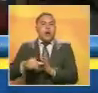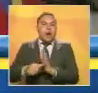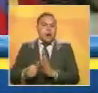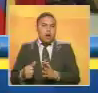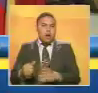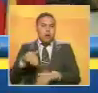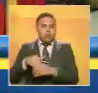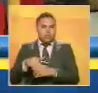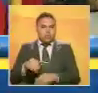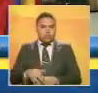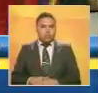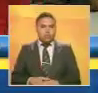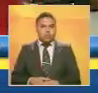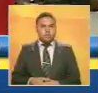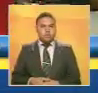y el futuro del pueblo.